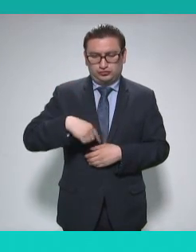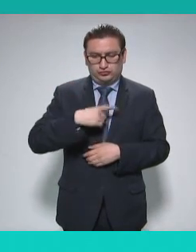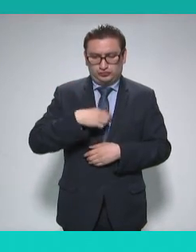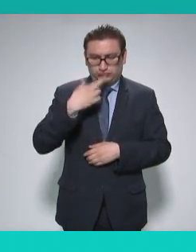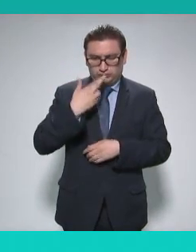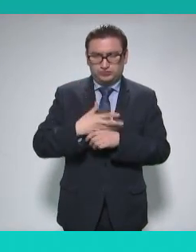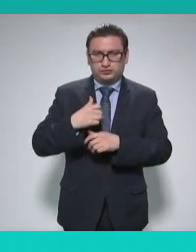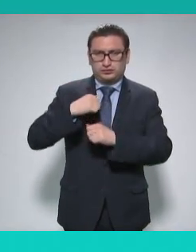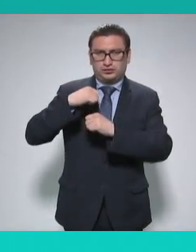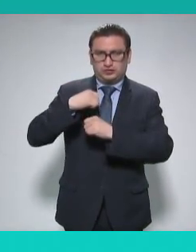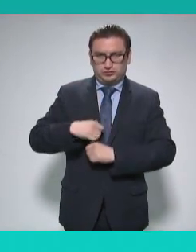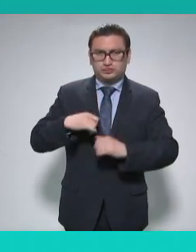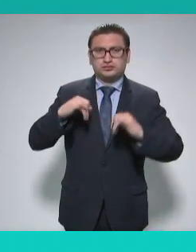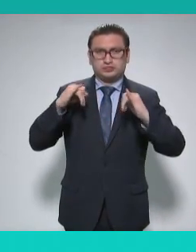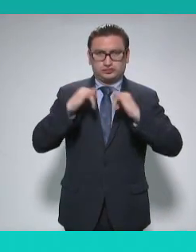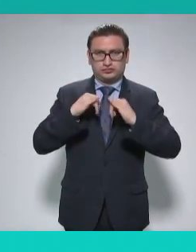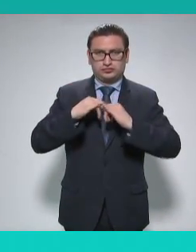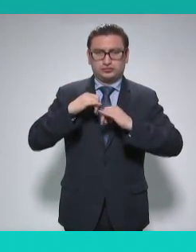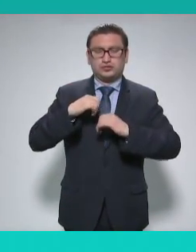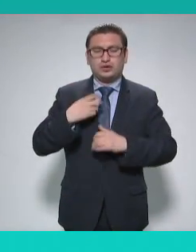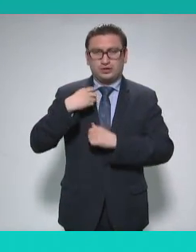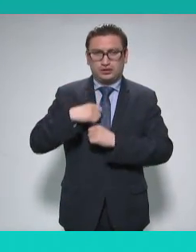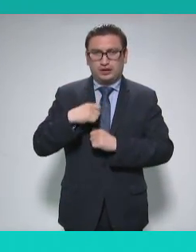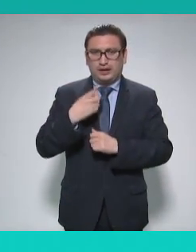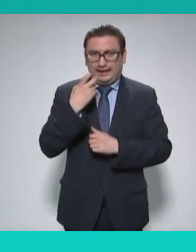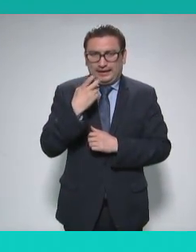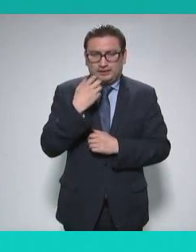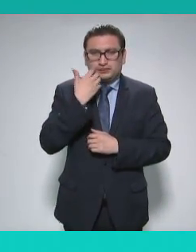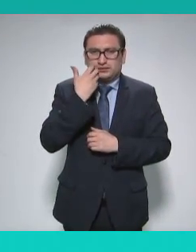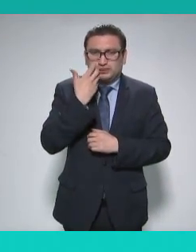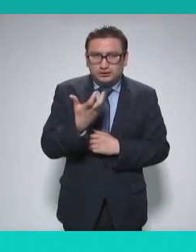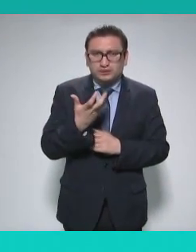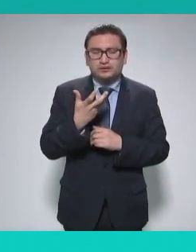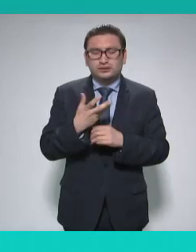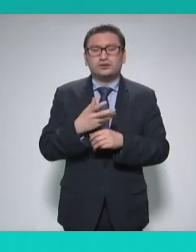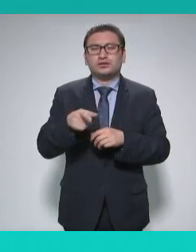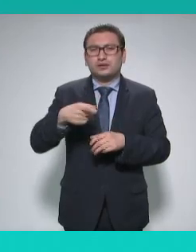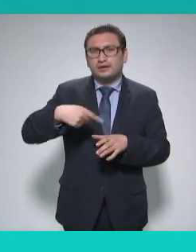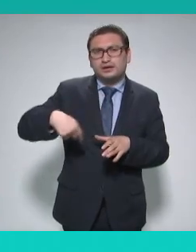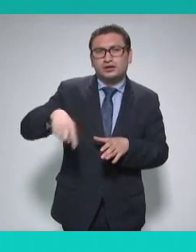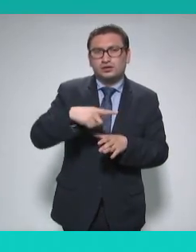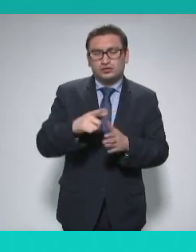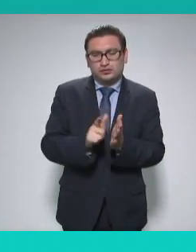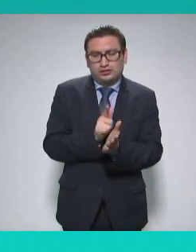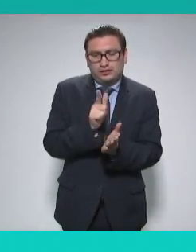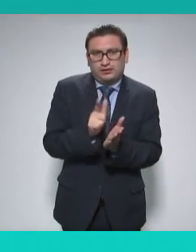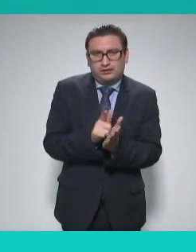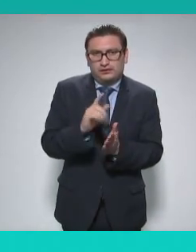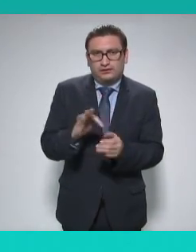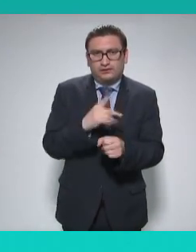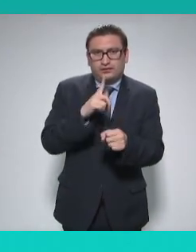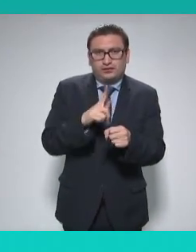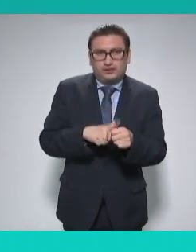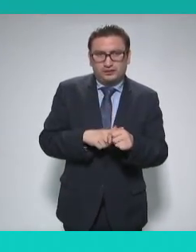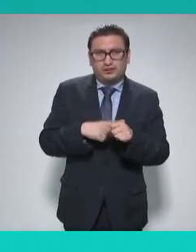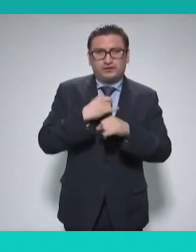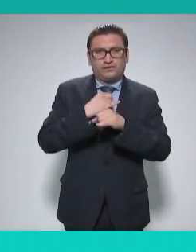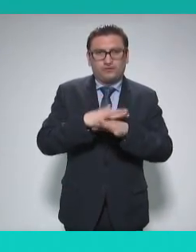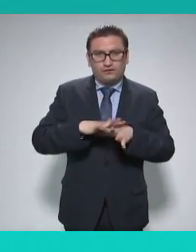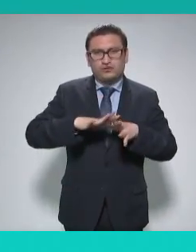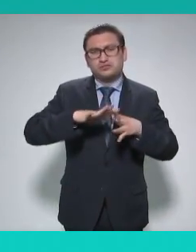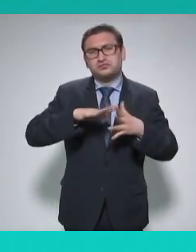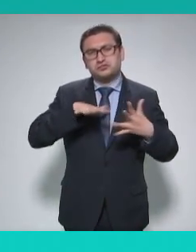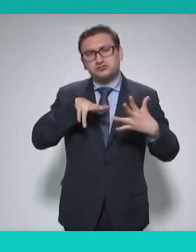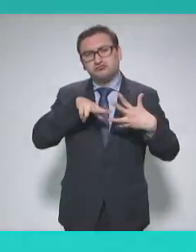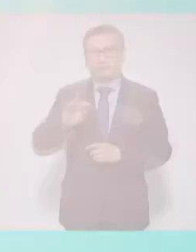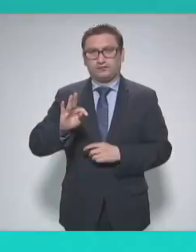competencia institucional se busca velar por la debida aplicación de la ley federal de transparencia y acceso a la